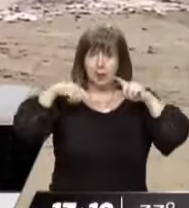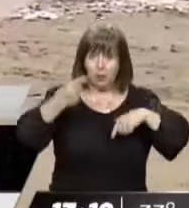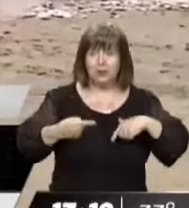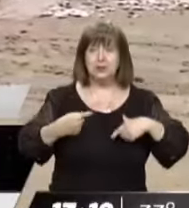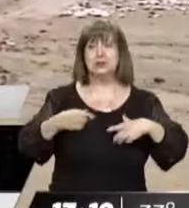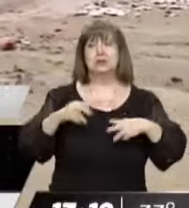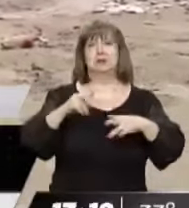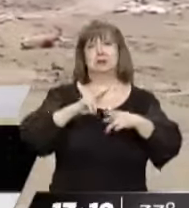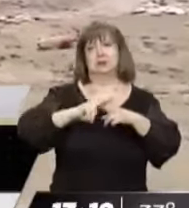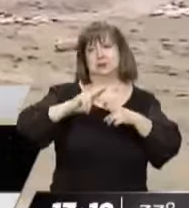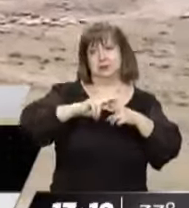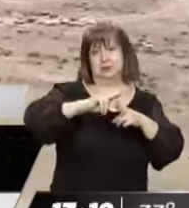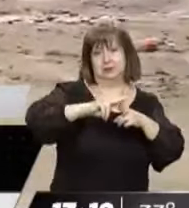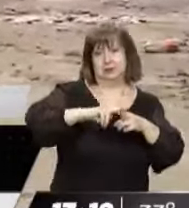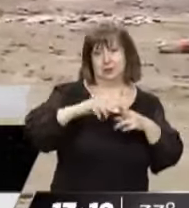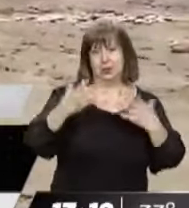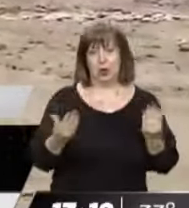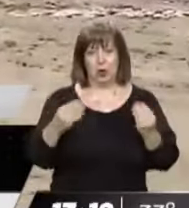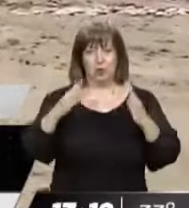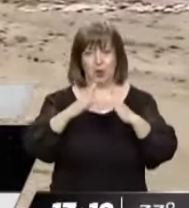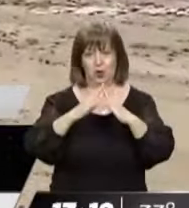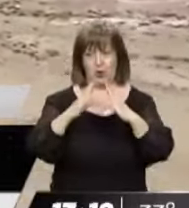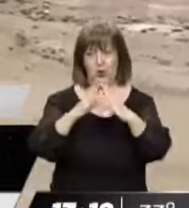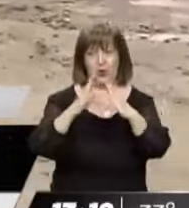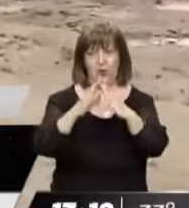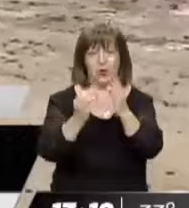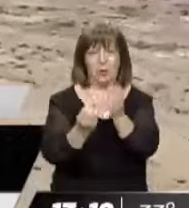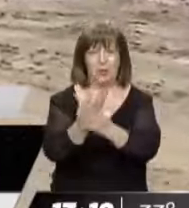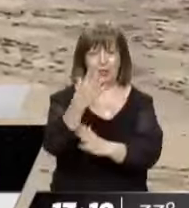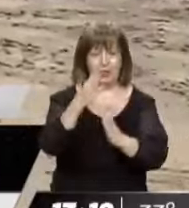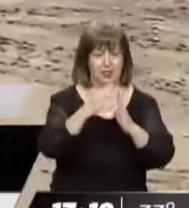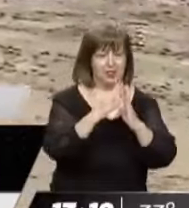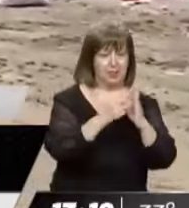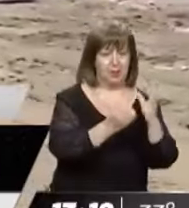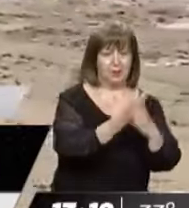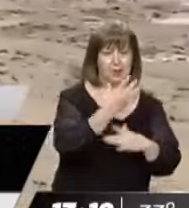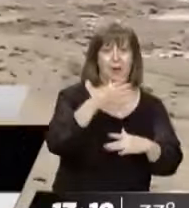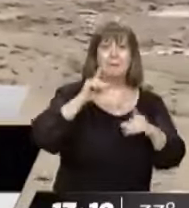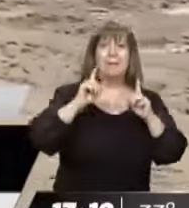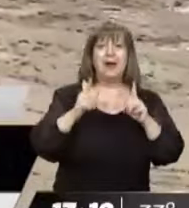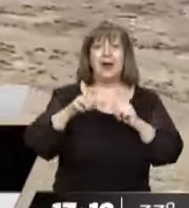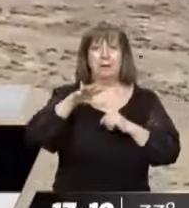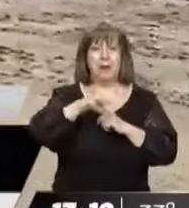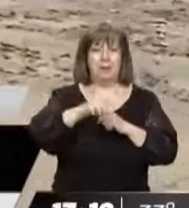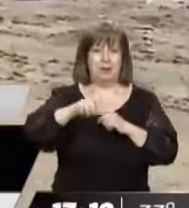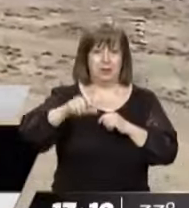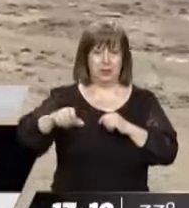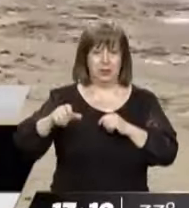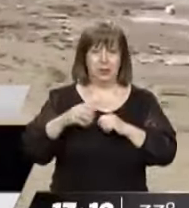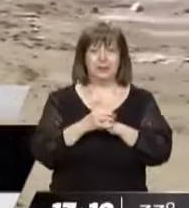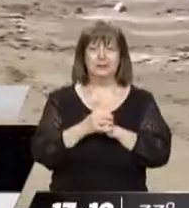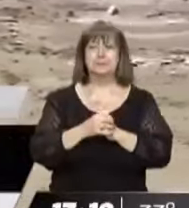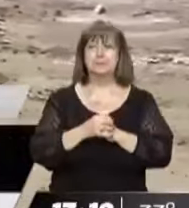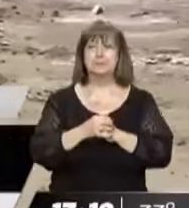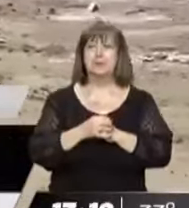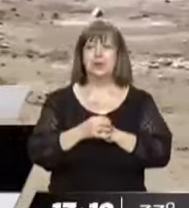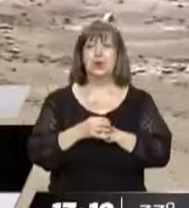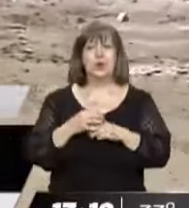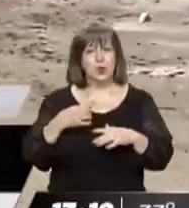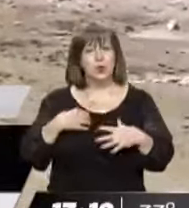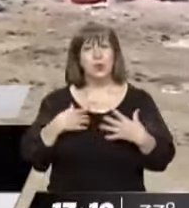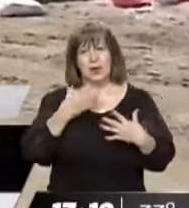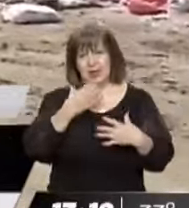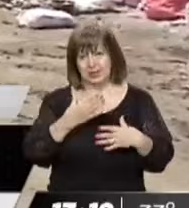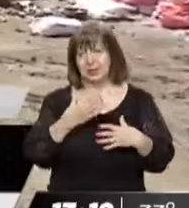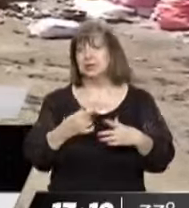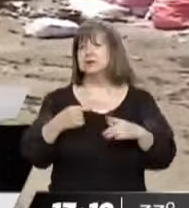Gerardo, que yo les decía, es difícil imaginarse la magnitud cuando yo le digo hay 40.000 personas con algún